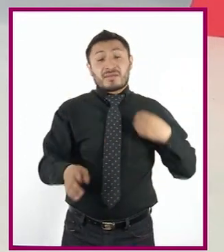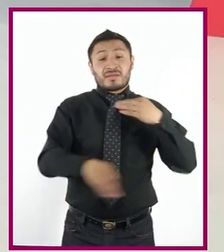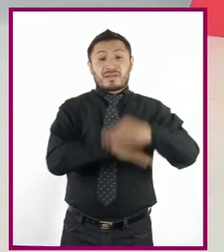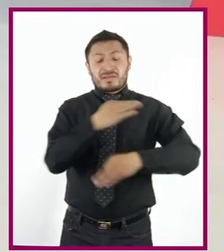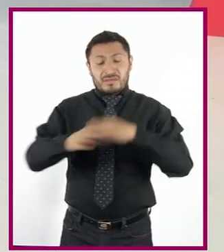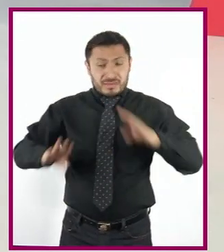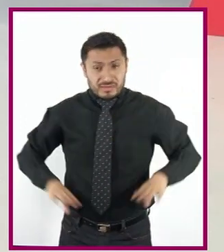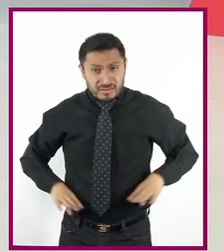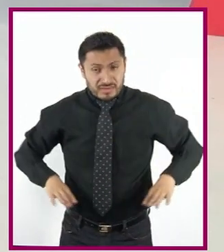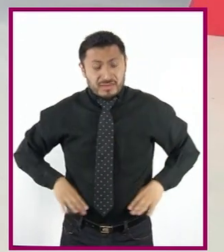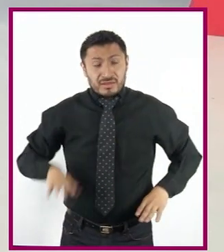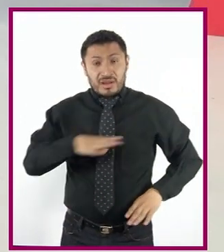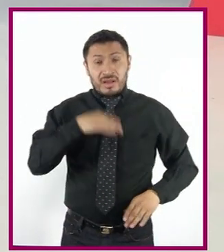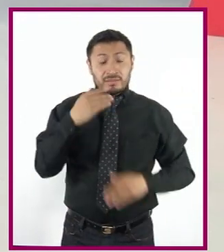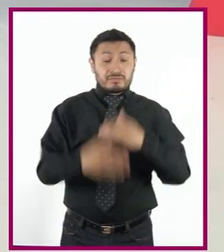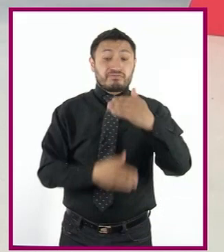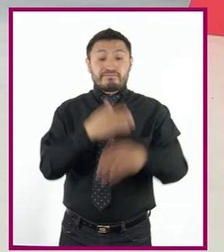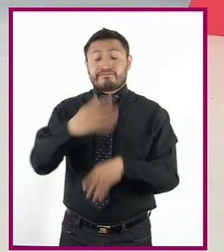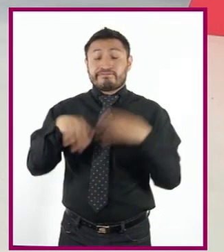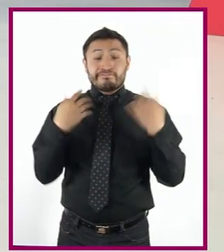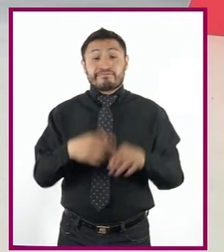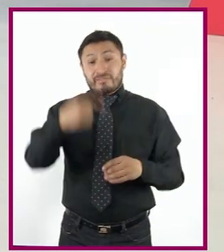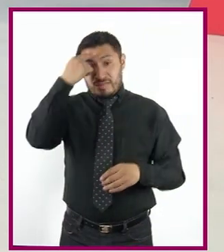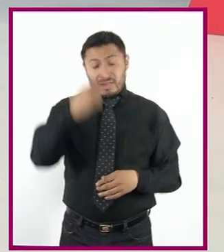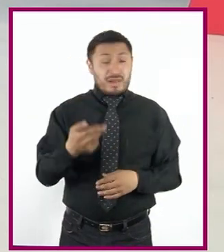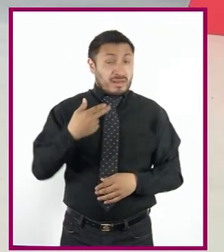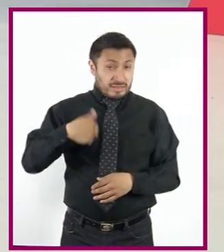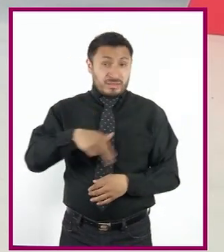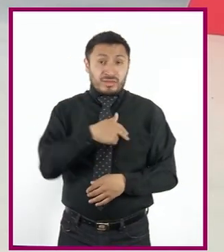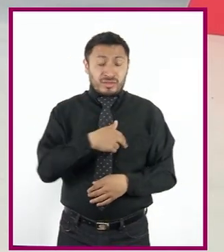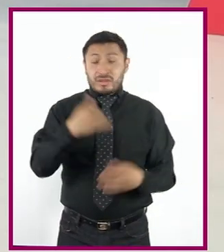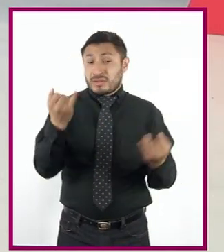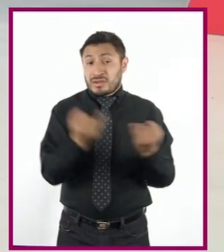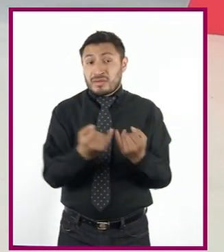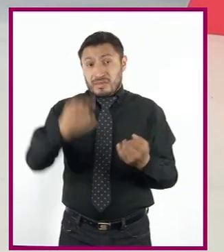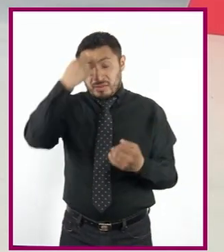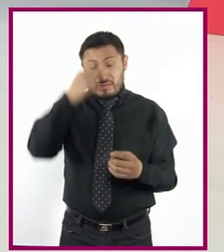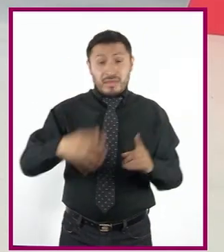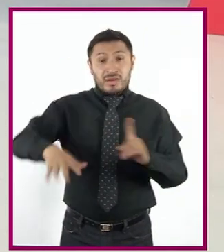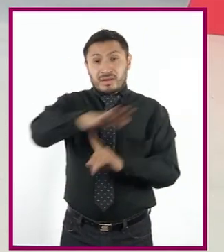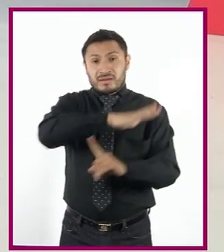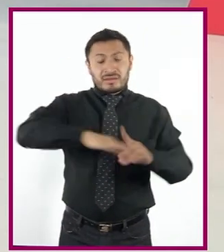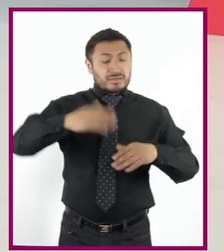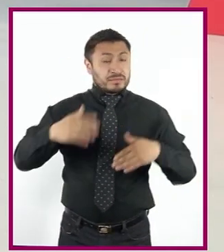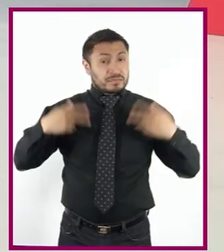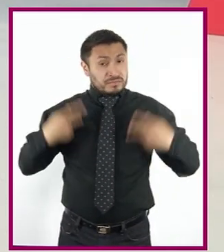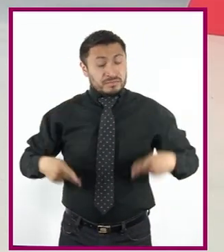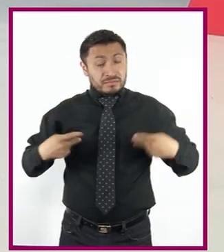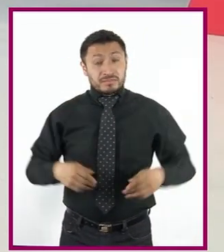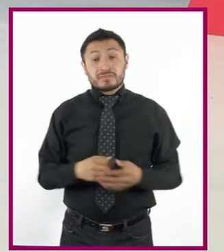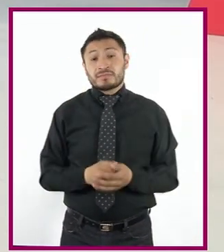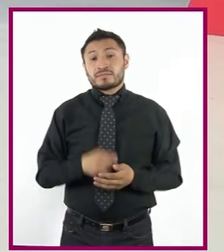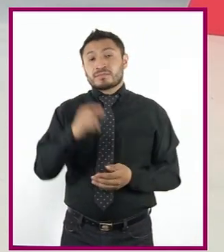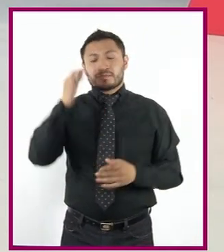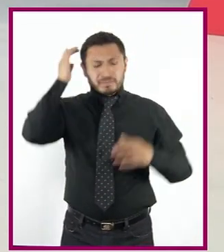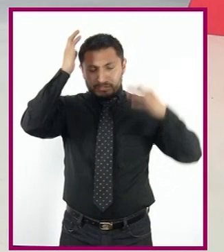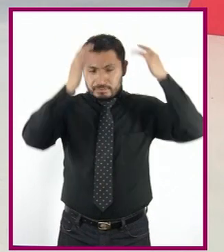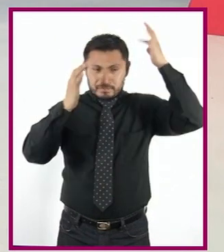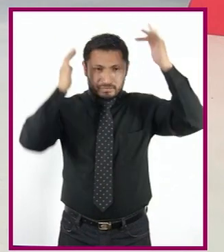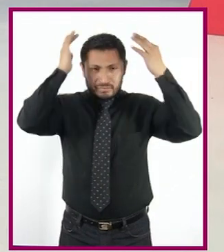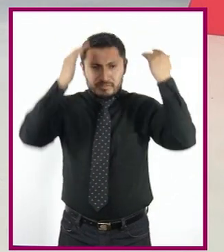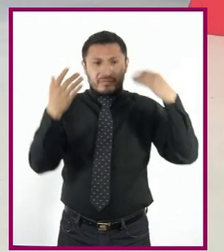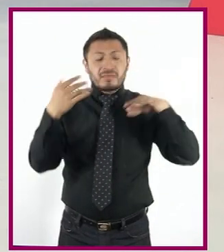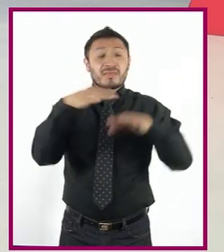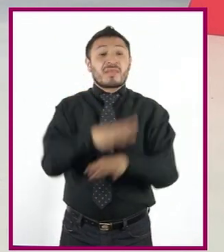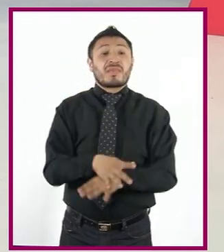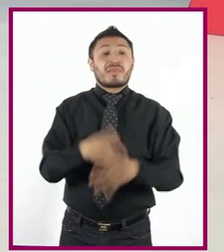conducta tiene consecuencias, tanto para nosotras y nosotros como para las y los demás. Reflexivas en el sentido